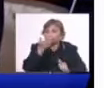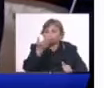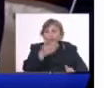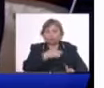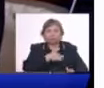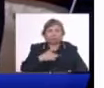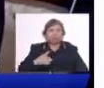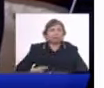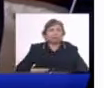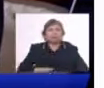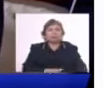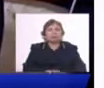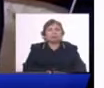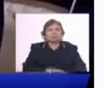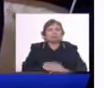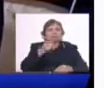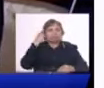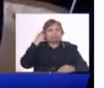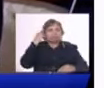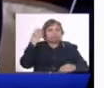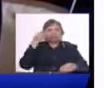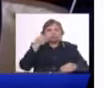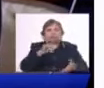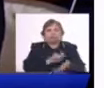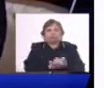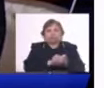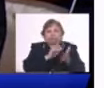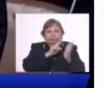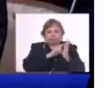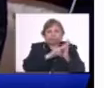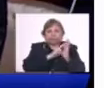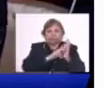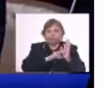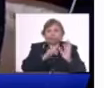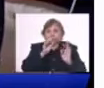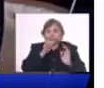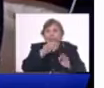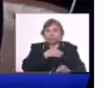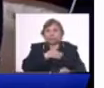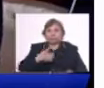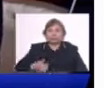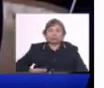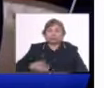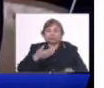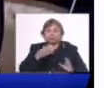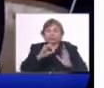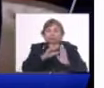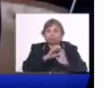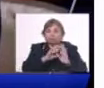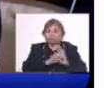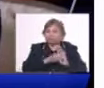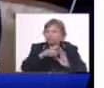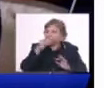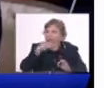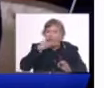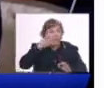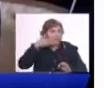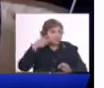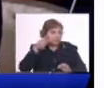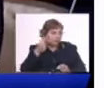presidente, creo que el texto que ha presentado el señor presidente de la comisión, sin ser el